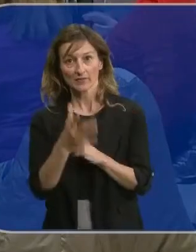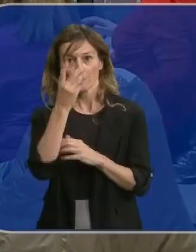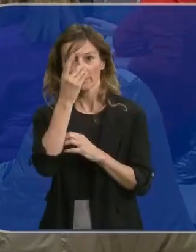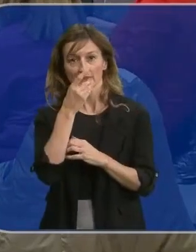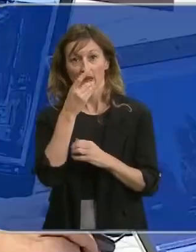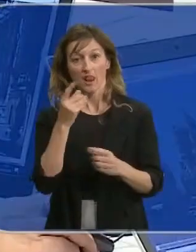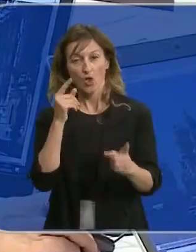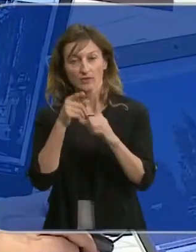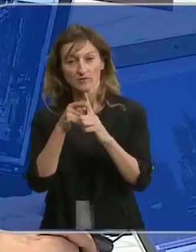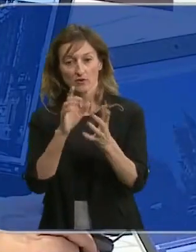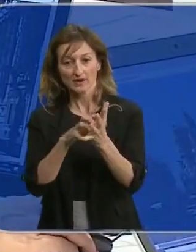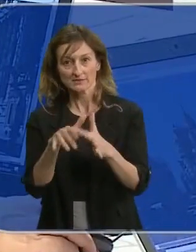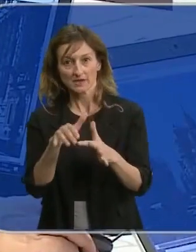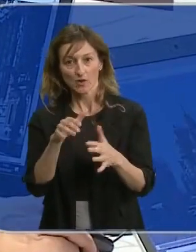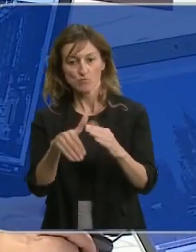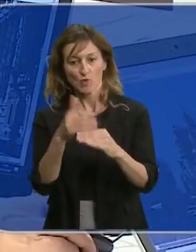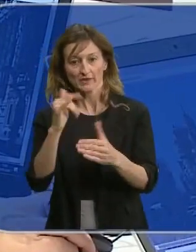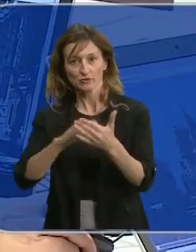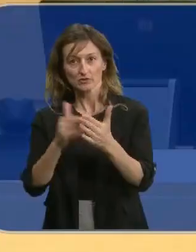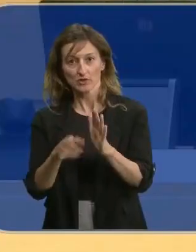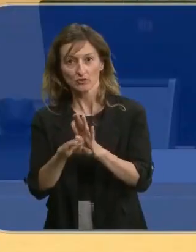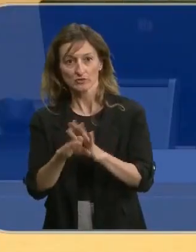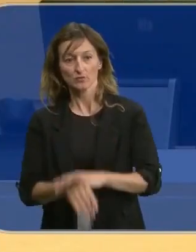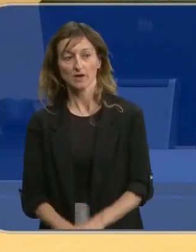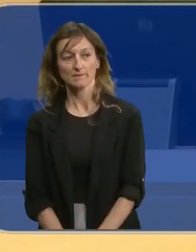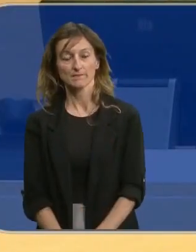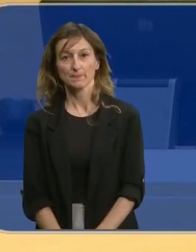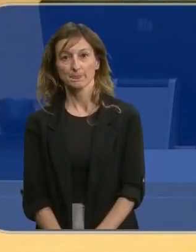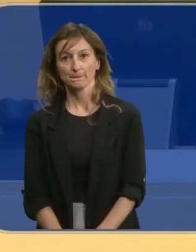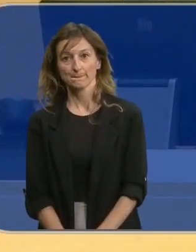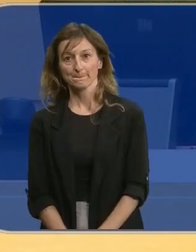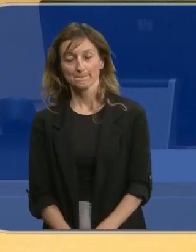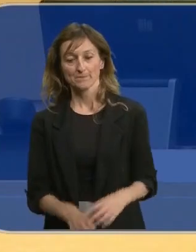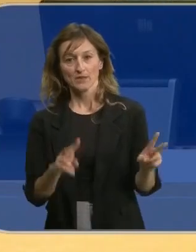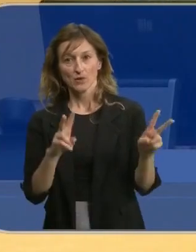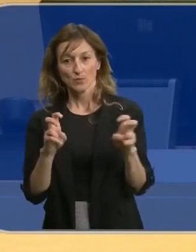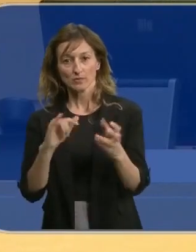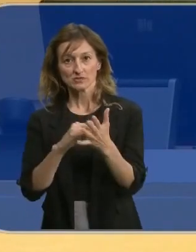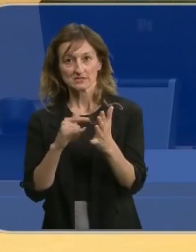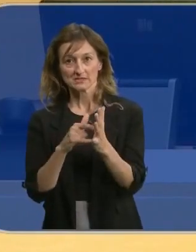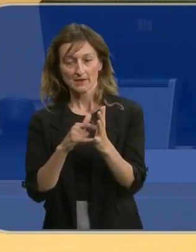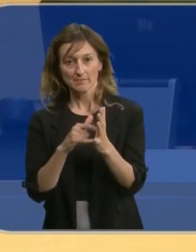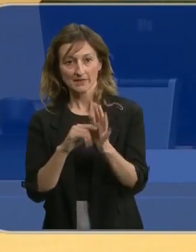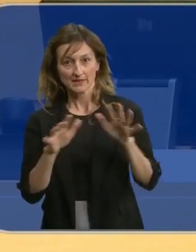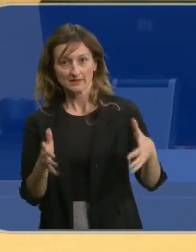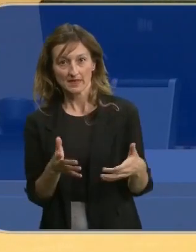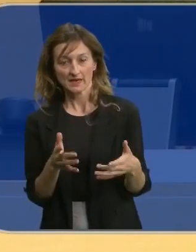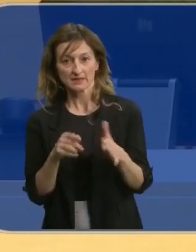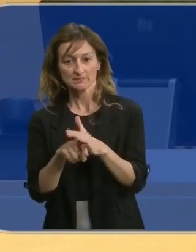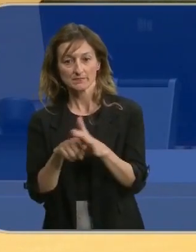el objetivo es mantener a Castilla León en La Vanguardia tecnológica pondremos en marcha un nuevo sistema de teletrans con notables